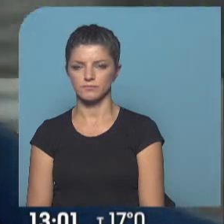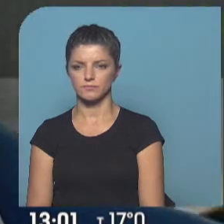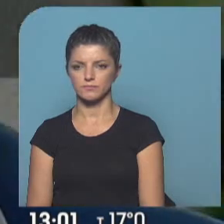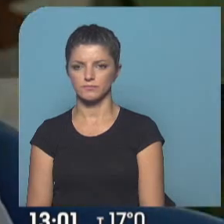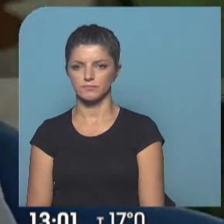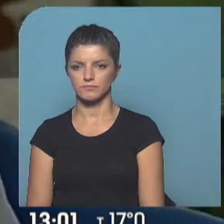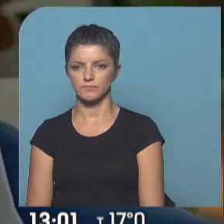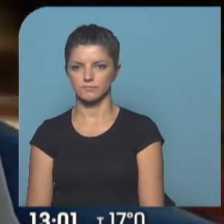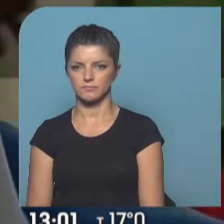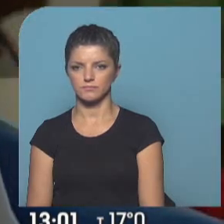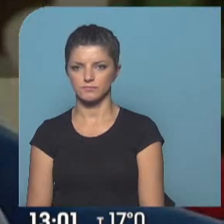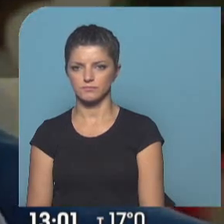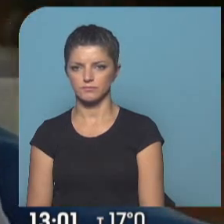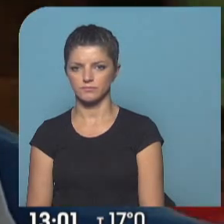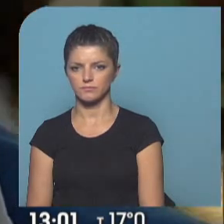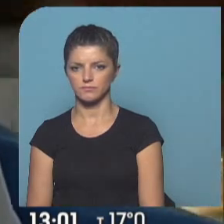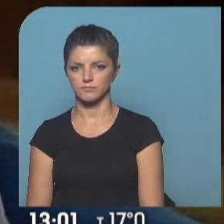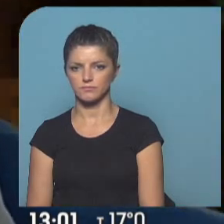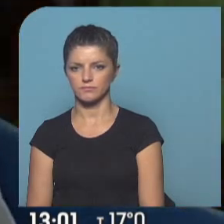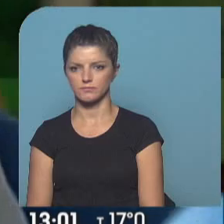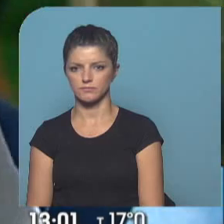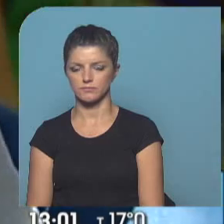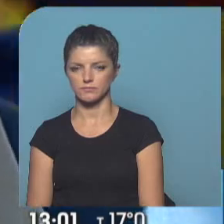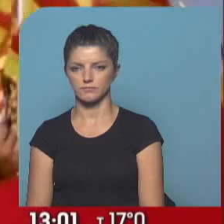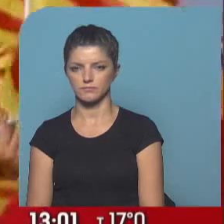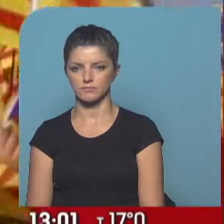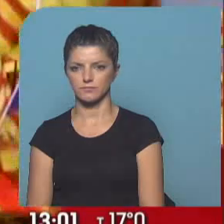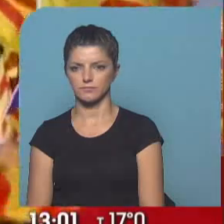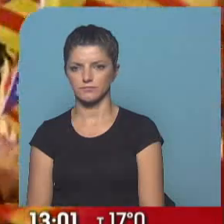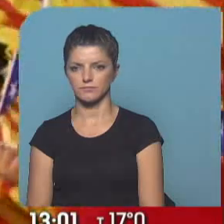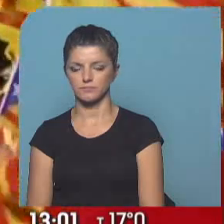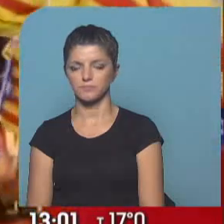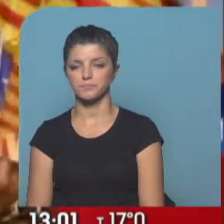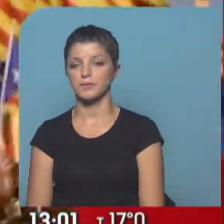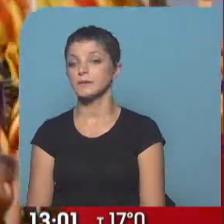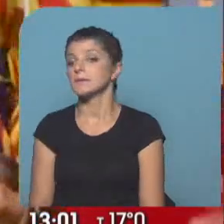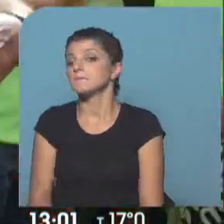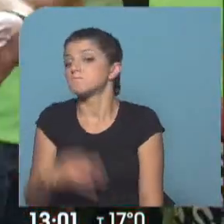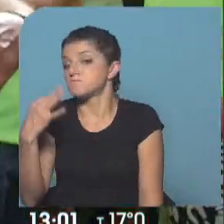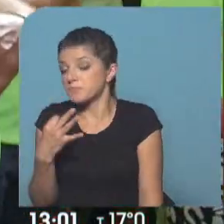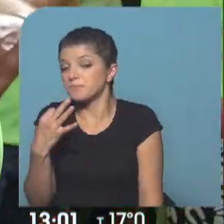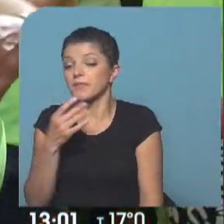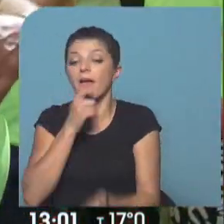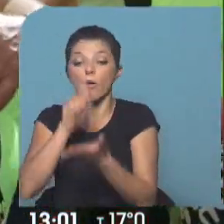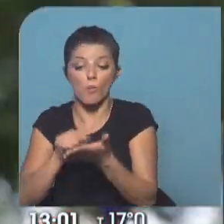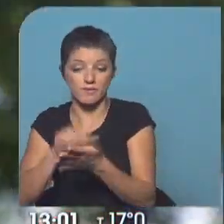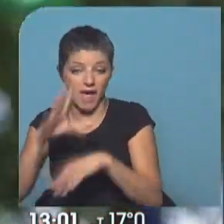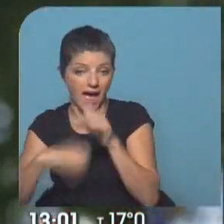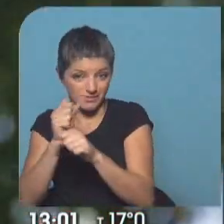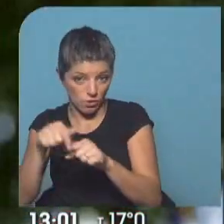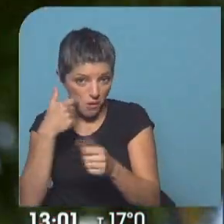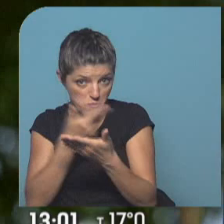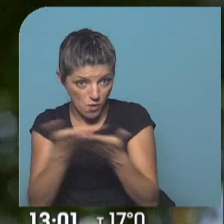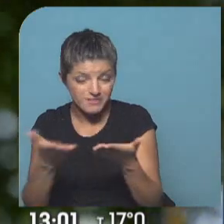por governs corruptos como tenim el govern espanyol. Lo cierto es que las encuestas siguen mostrando una